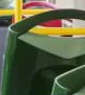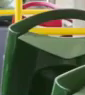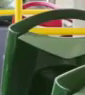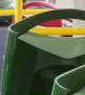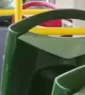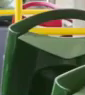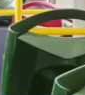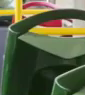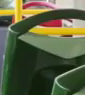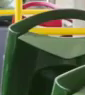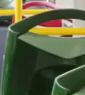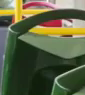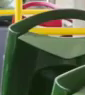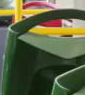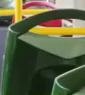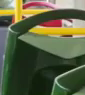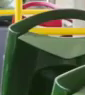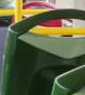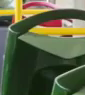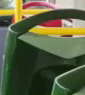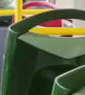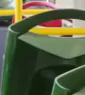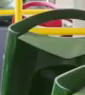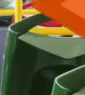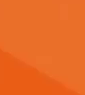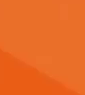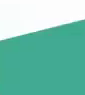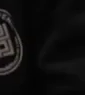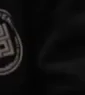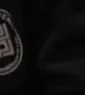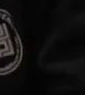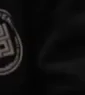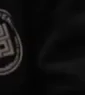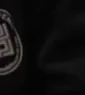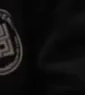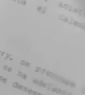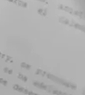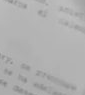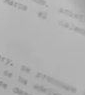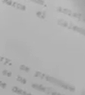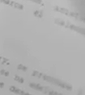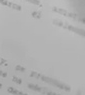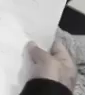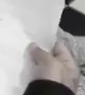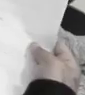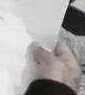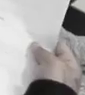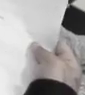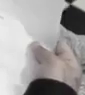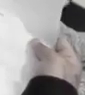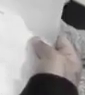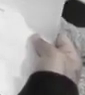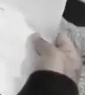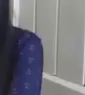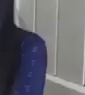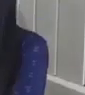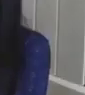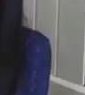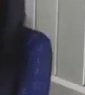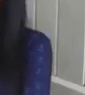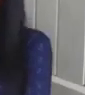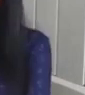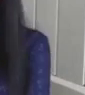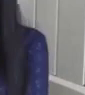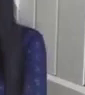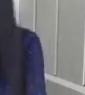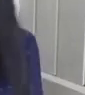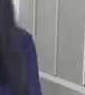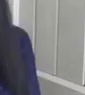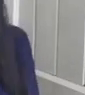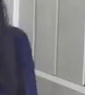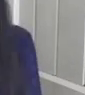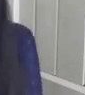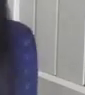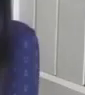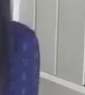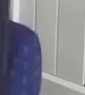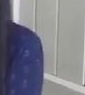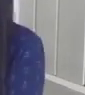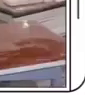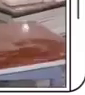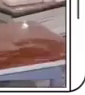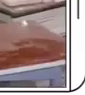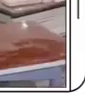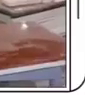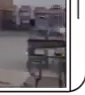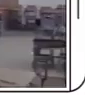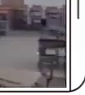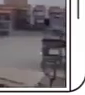me llevaron a cometer un error. Tuve que pagar muy caro. La pregunta es, ¿se trata solamente de un castigo o la idea es reinsertarlos